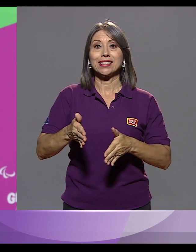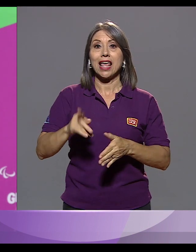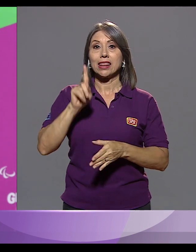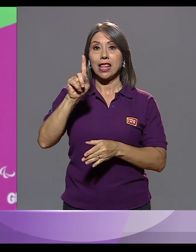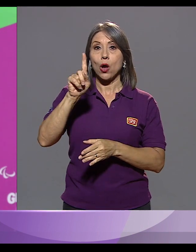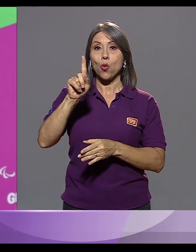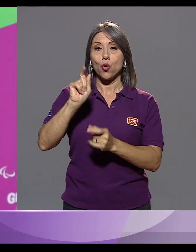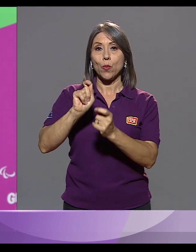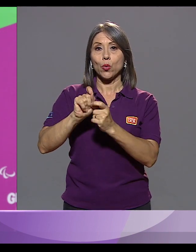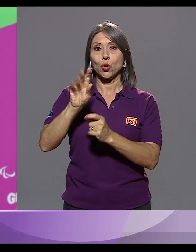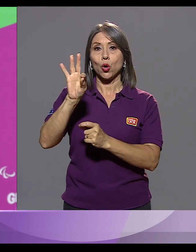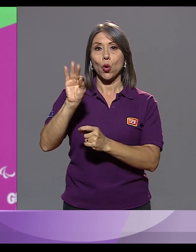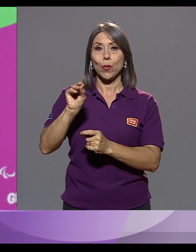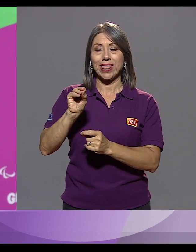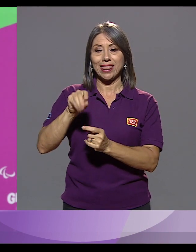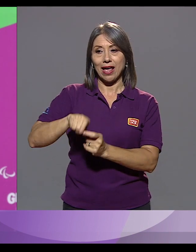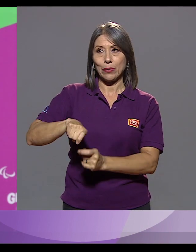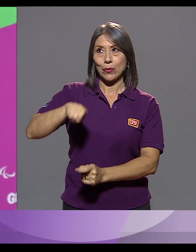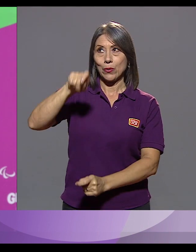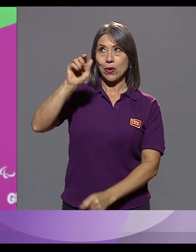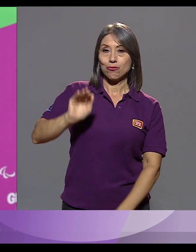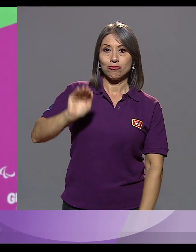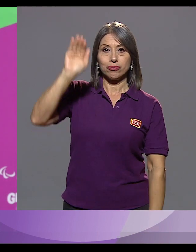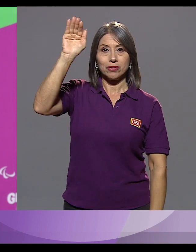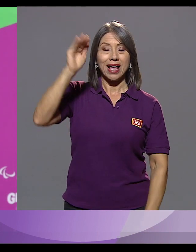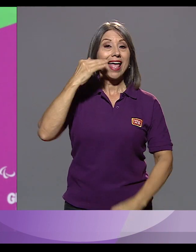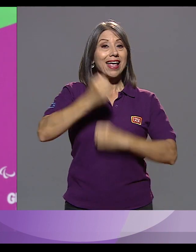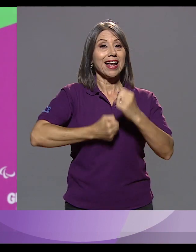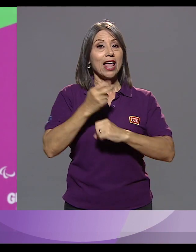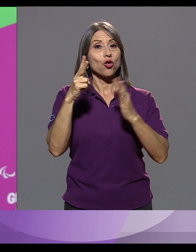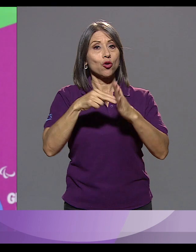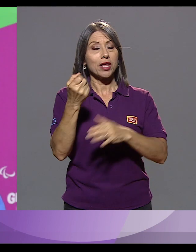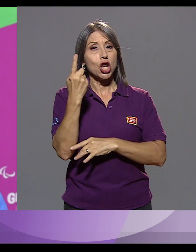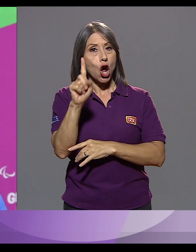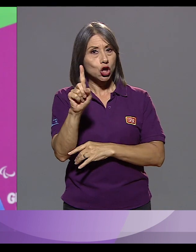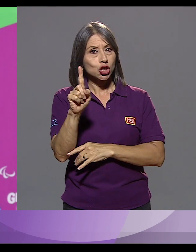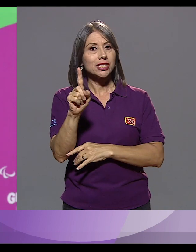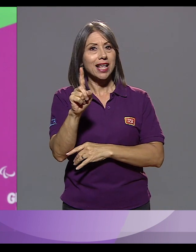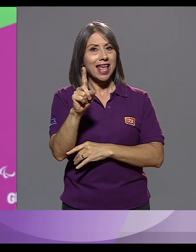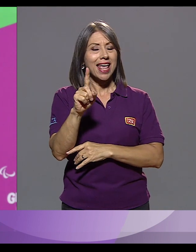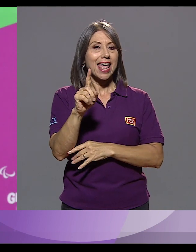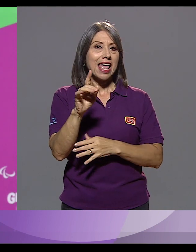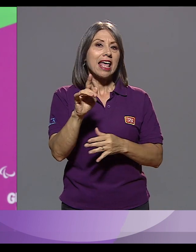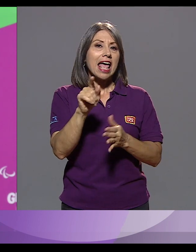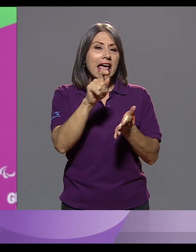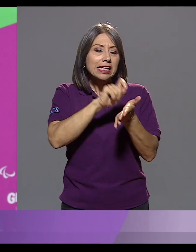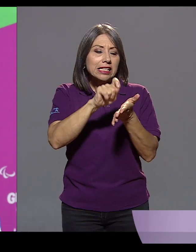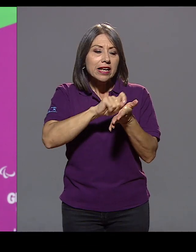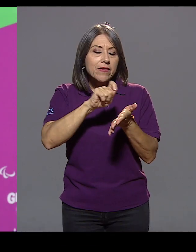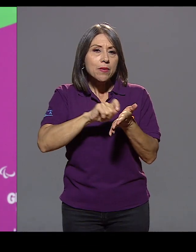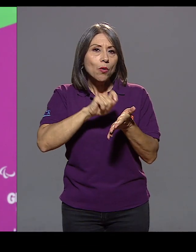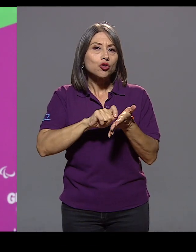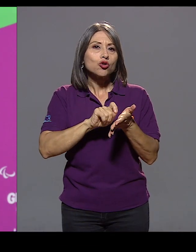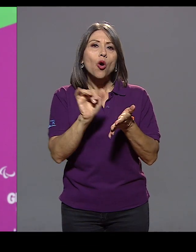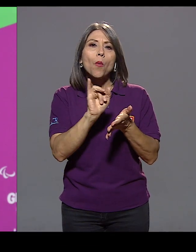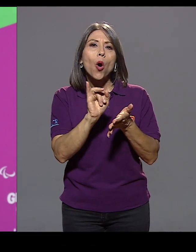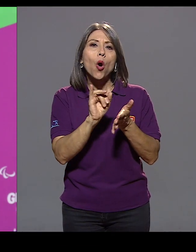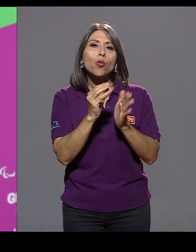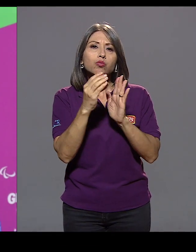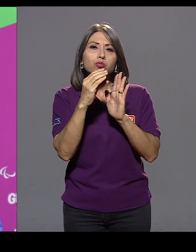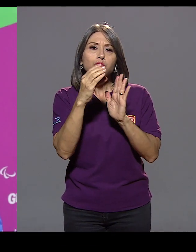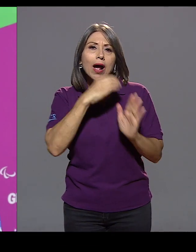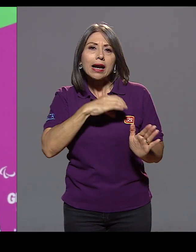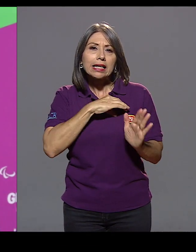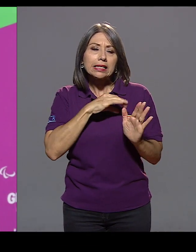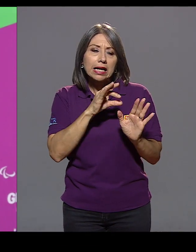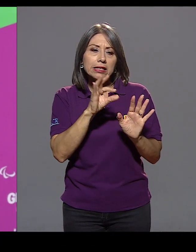1.90 m. Y en el 2011 escribimos unos criterios de selección y